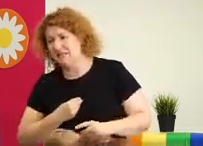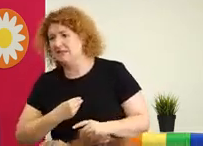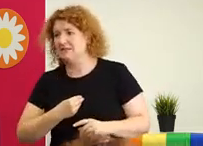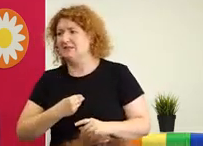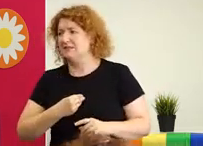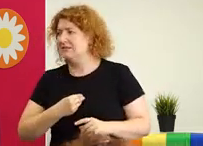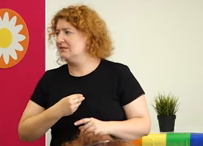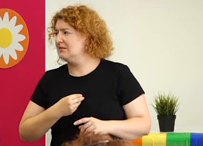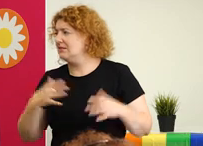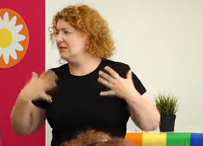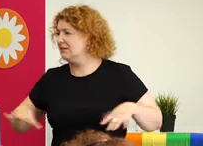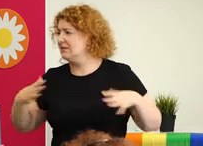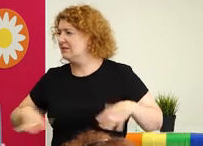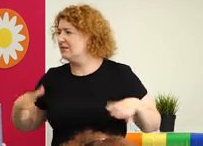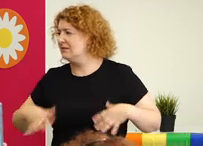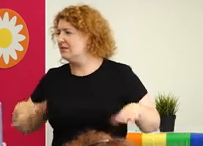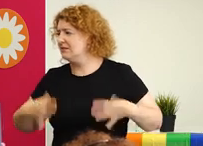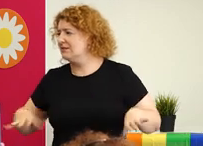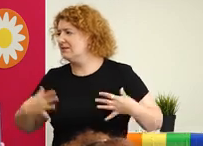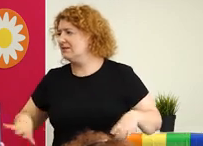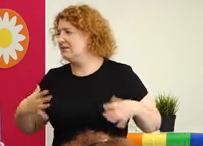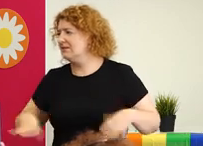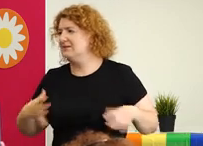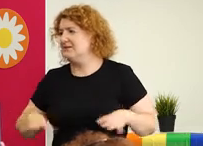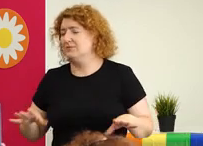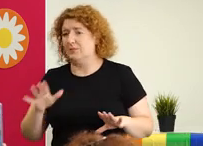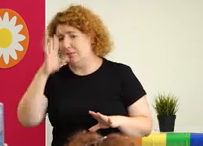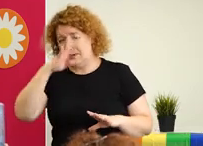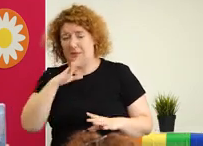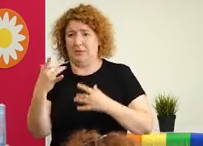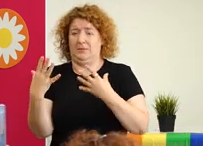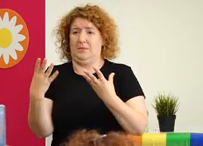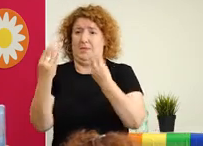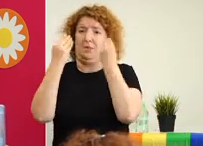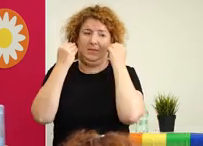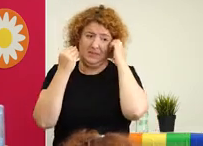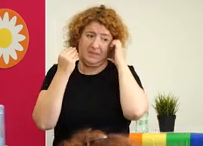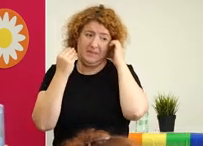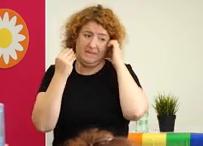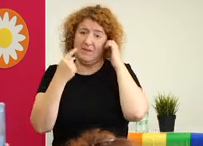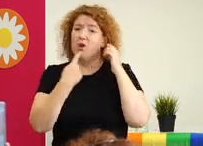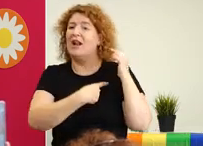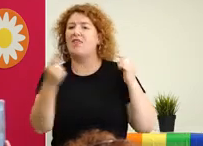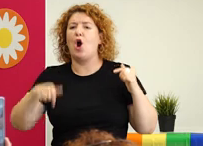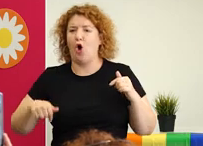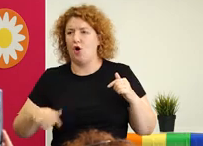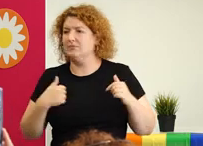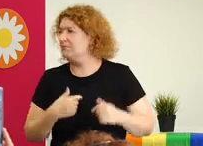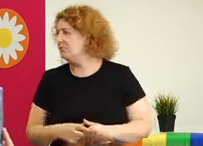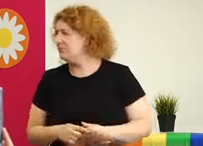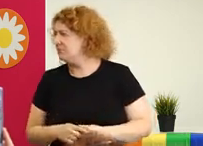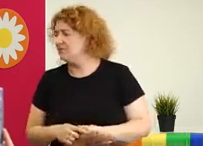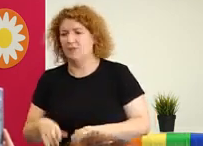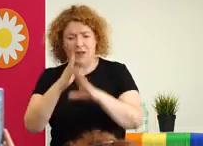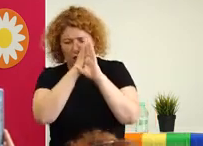vivir como queréis vivir sin pedir permiso a nadie. Y maricones, bollera, trabelo, a quien le moleste tu pluma,